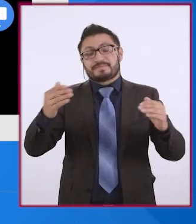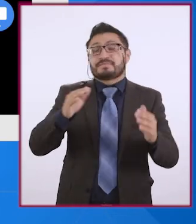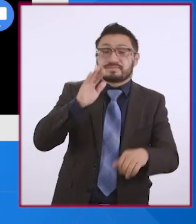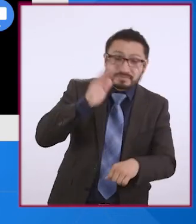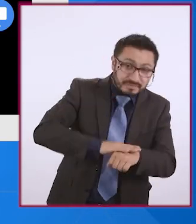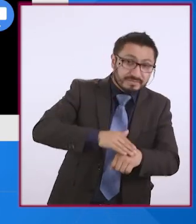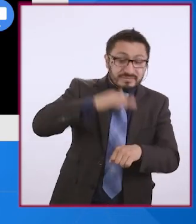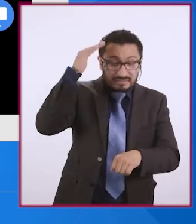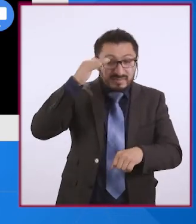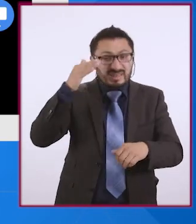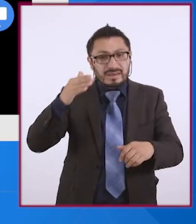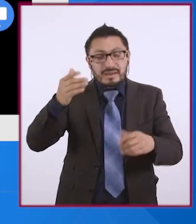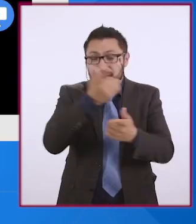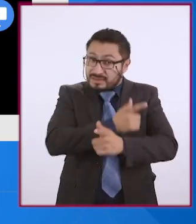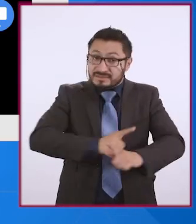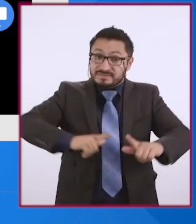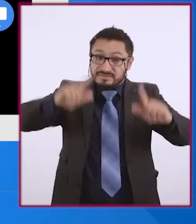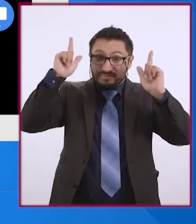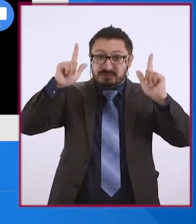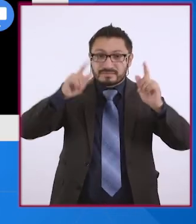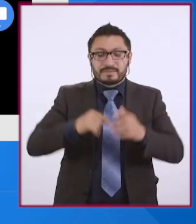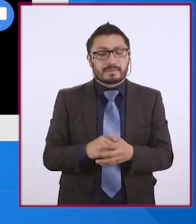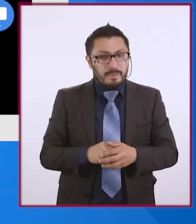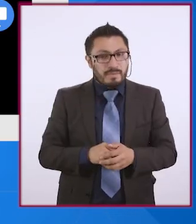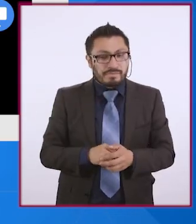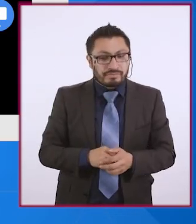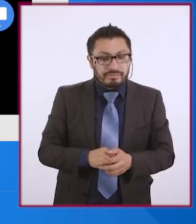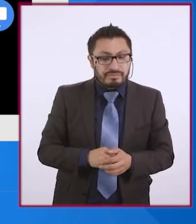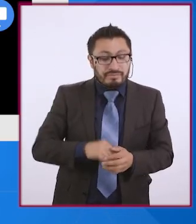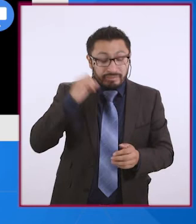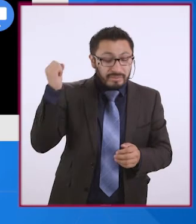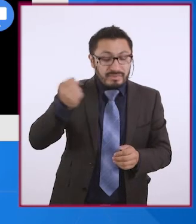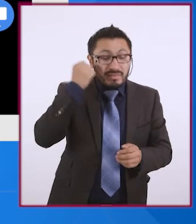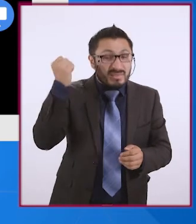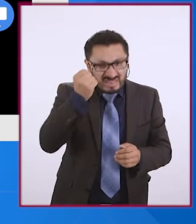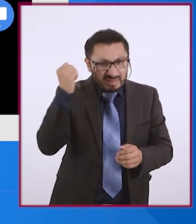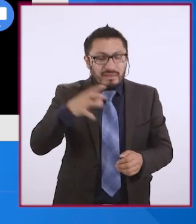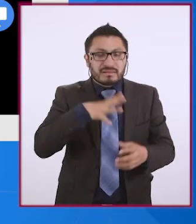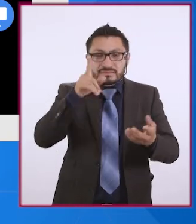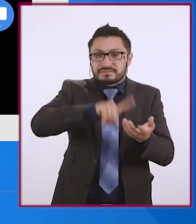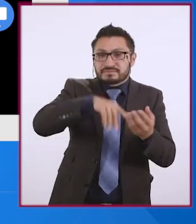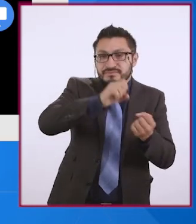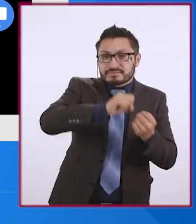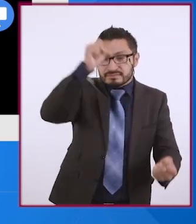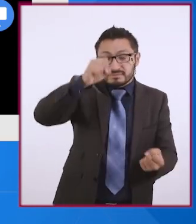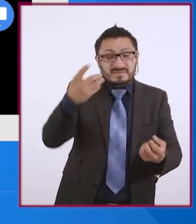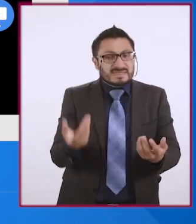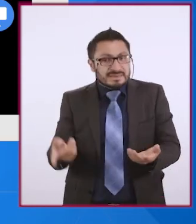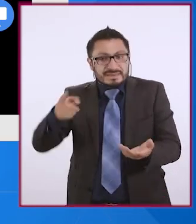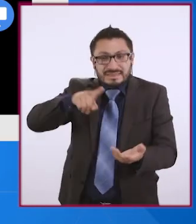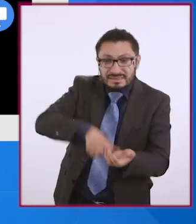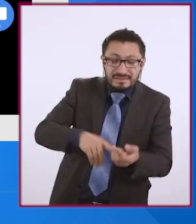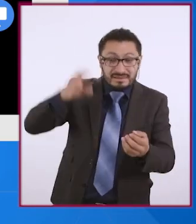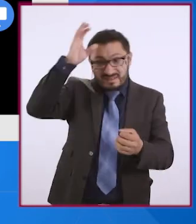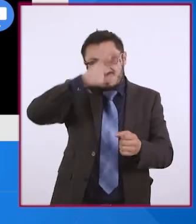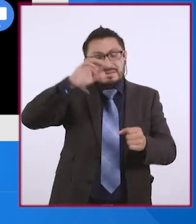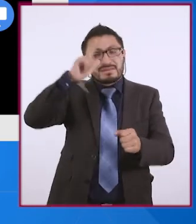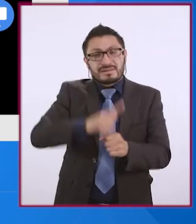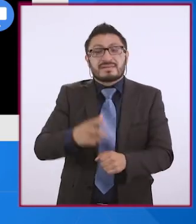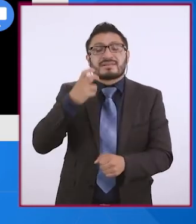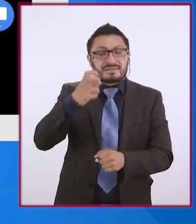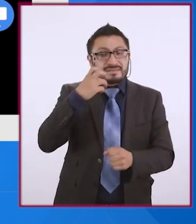vez más libres. De suerte que las constituciones se integran con la cultura, y ese